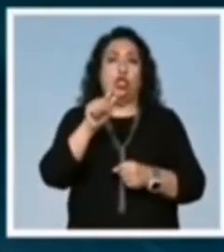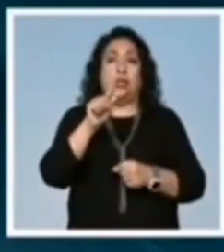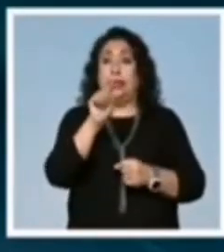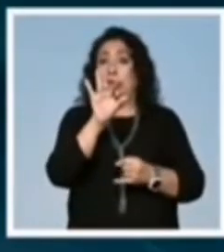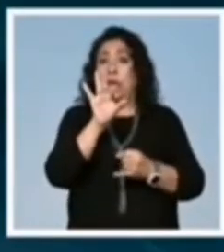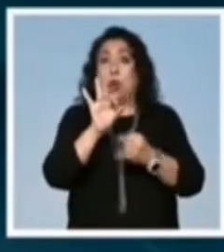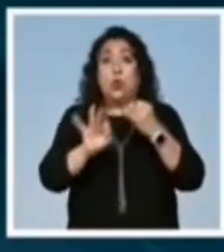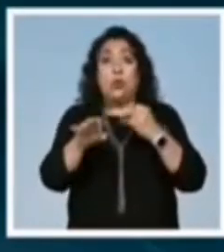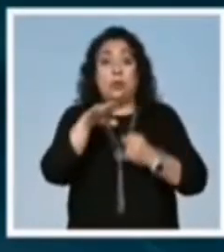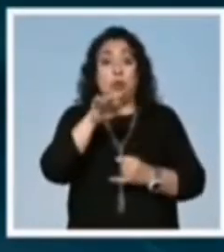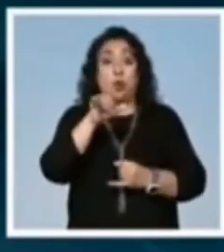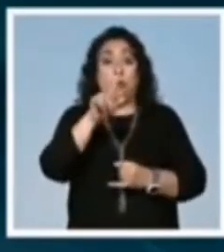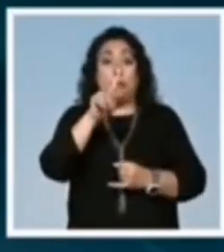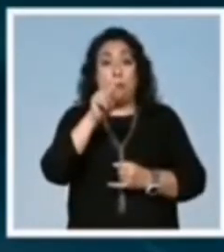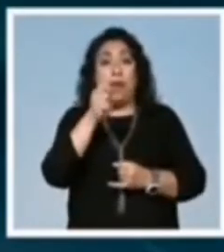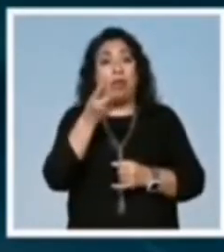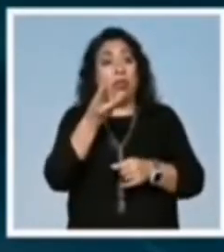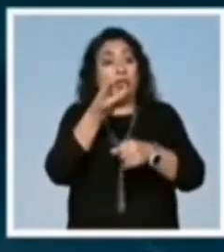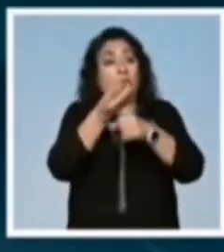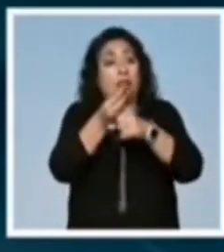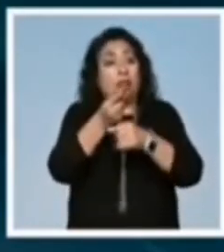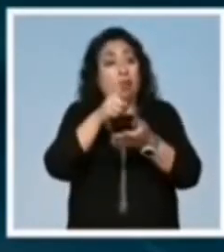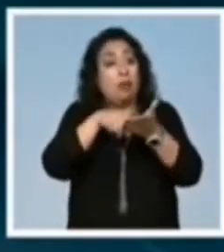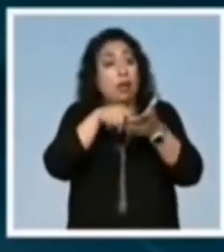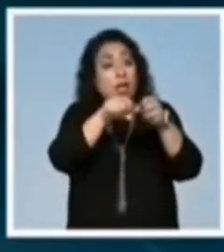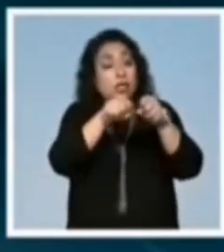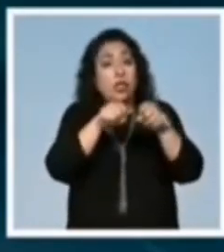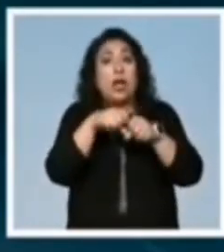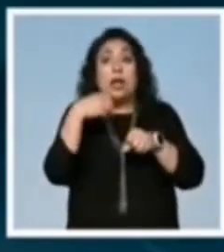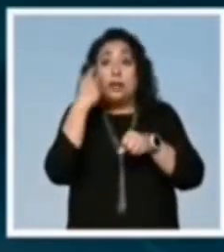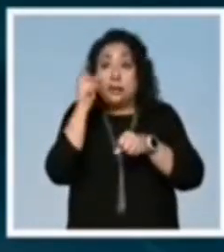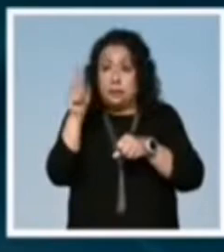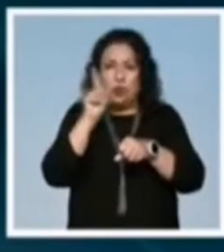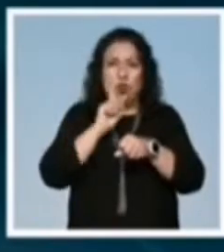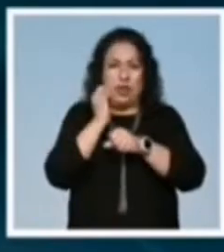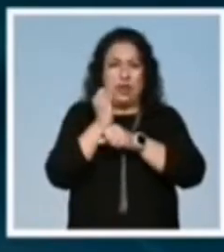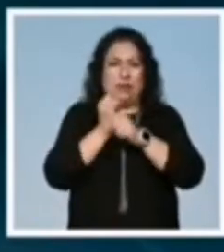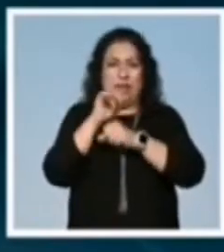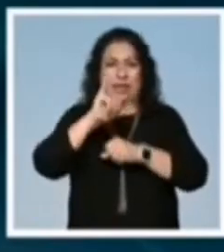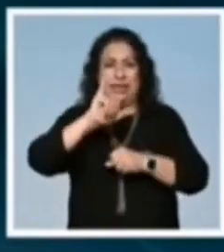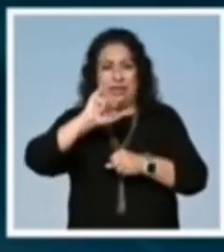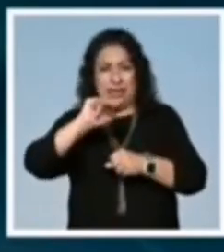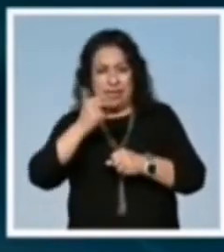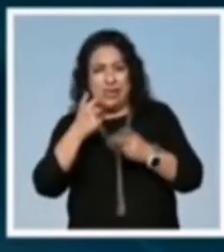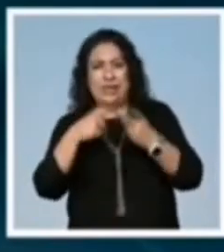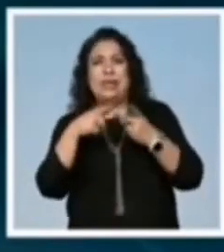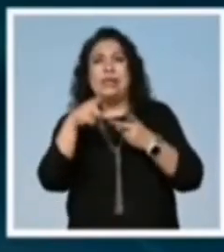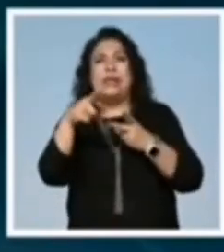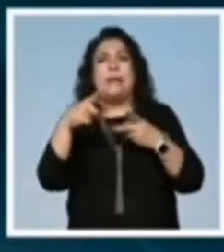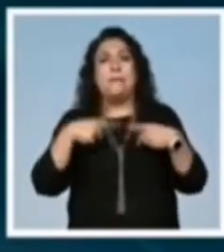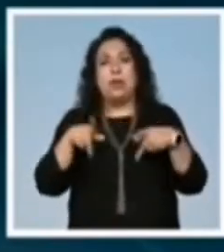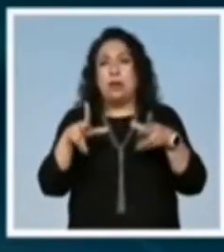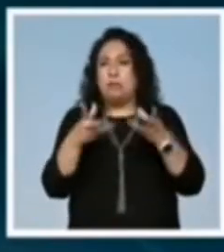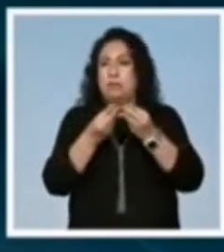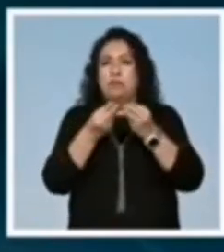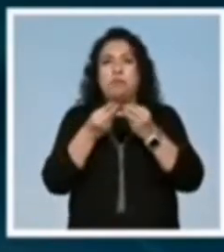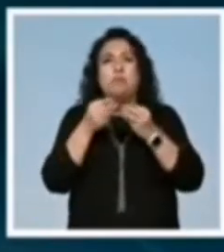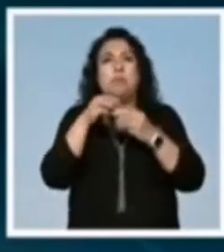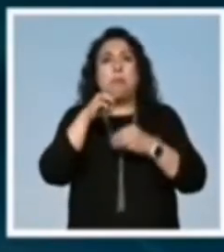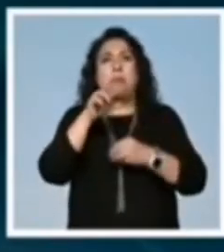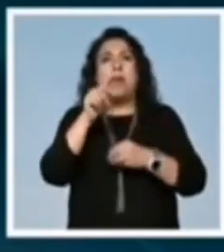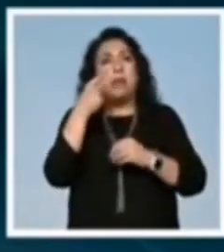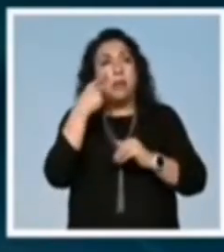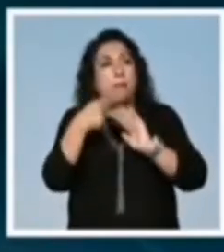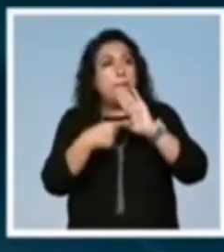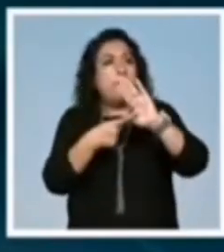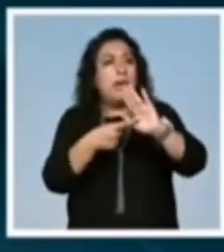última vez que el MET intervino esta sala. Lo que buscará la también investigadora del INAH y sus colegas del MET es dejar ver que las civilizaciones